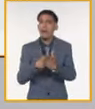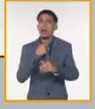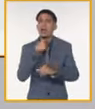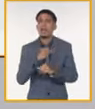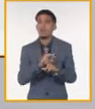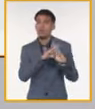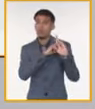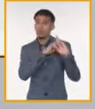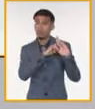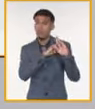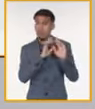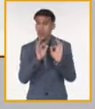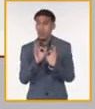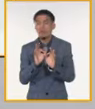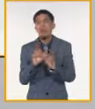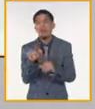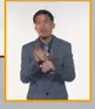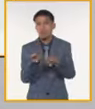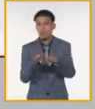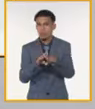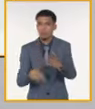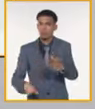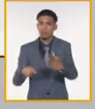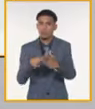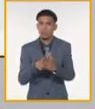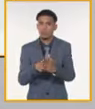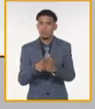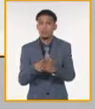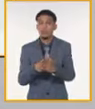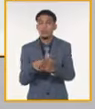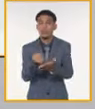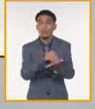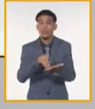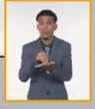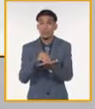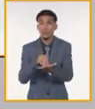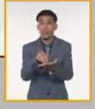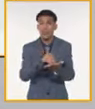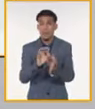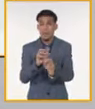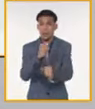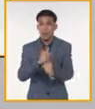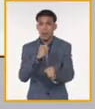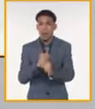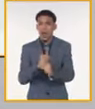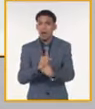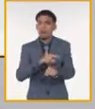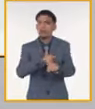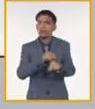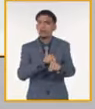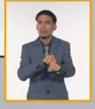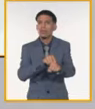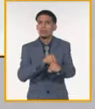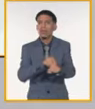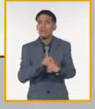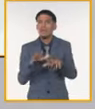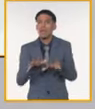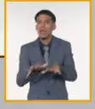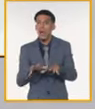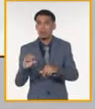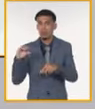nivel de de país Cuál es el lugar de trabajo Cuál es el régimen de de trabajo y descanso que tiene qué salario le van